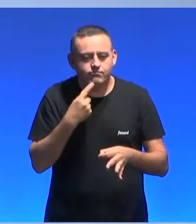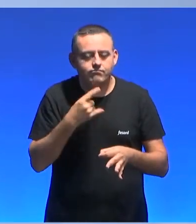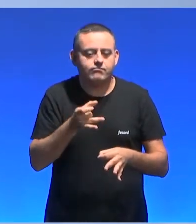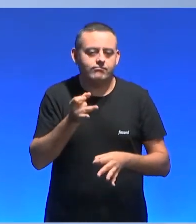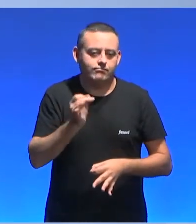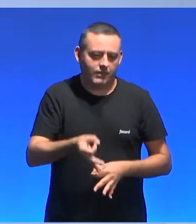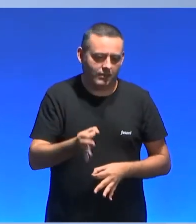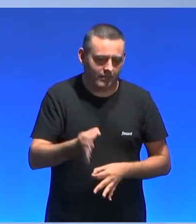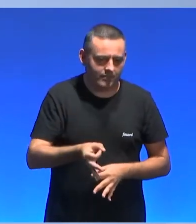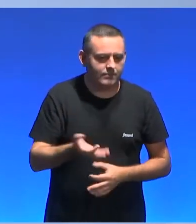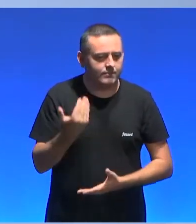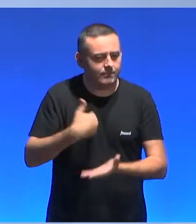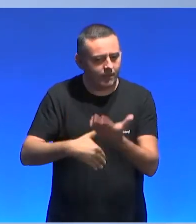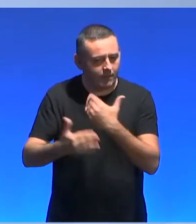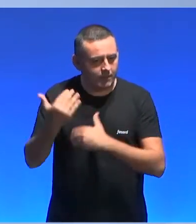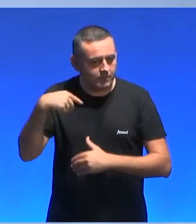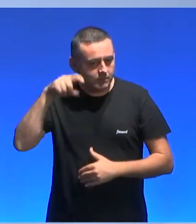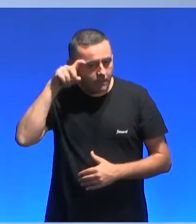de nuestros maestros,